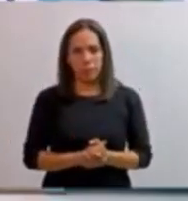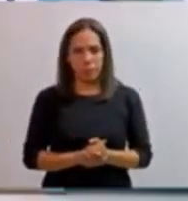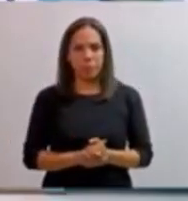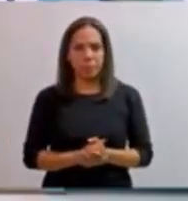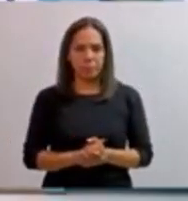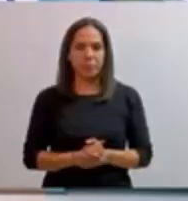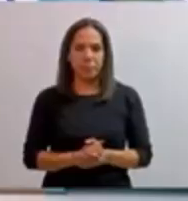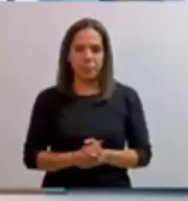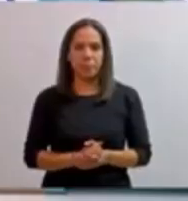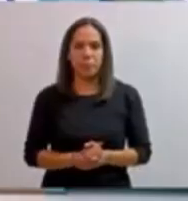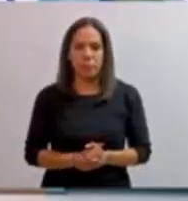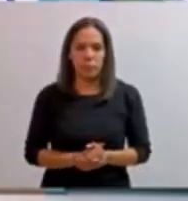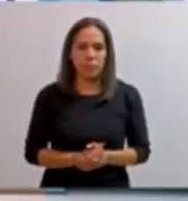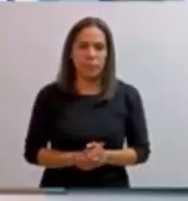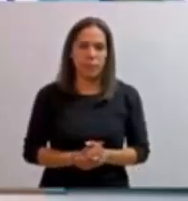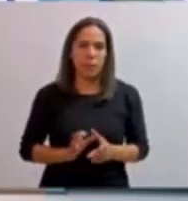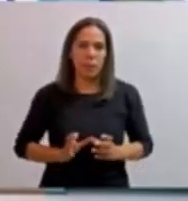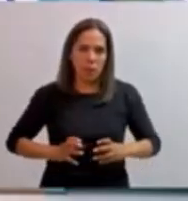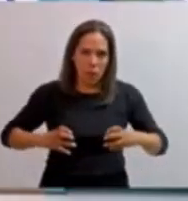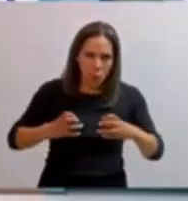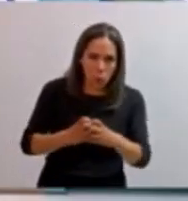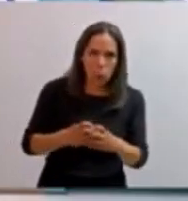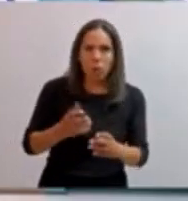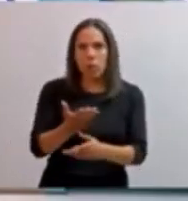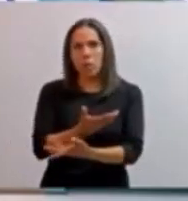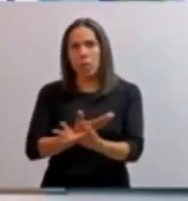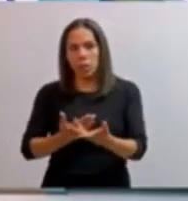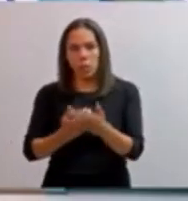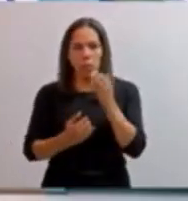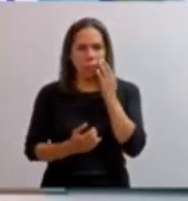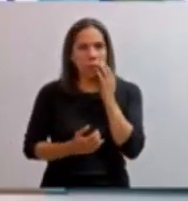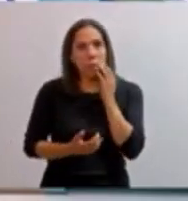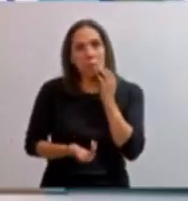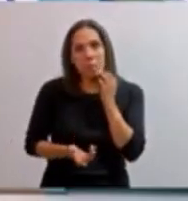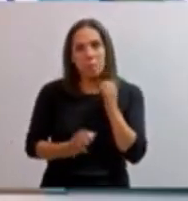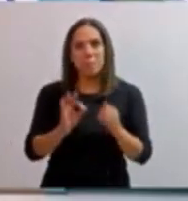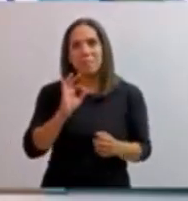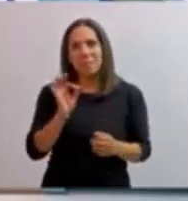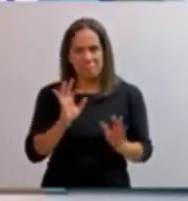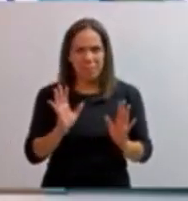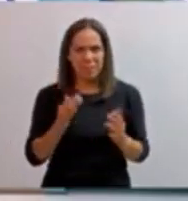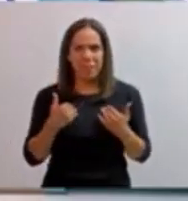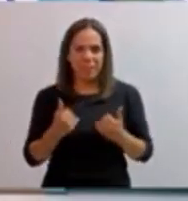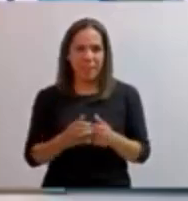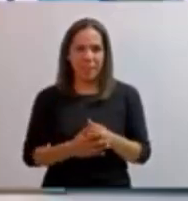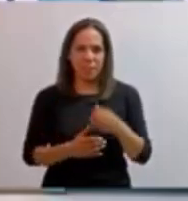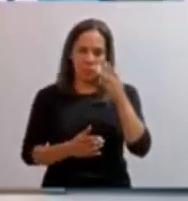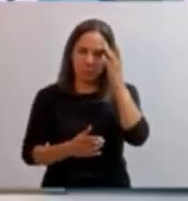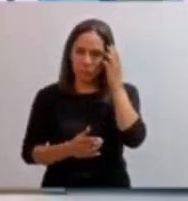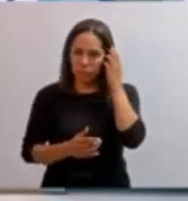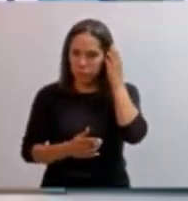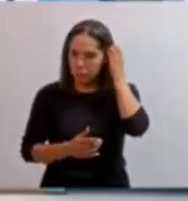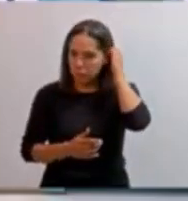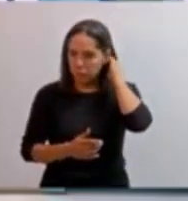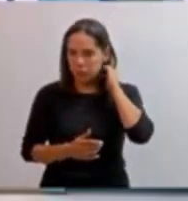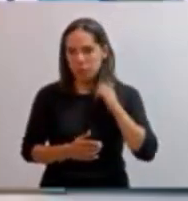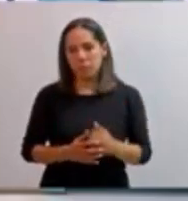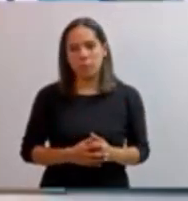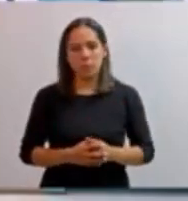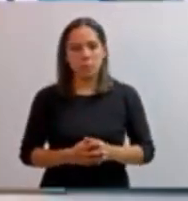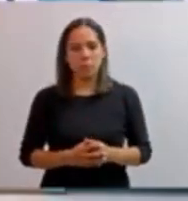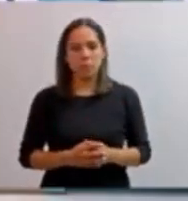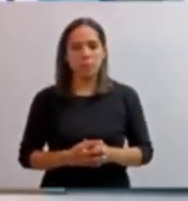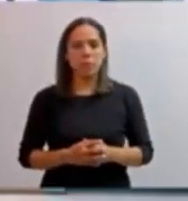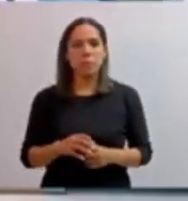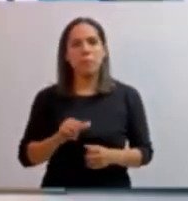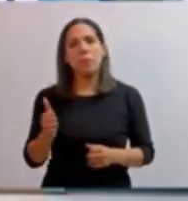todos, partiendo desde la comunidad. Entonces, no sé si no entendí la pregunta. Y la otra... Y la otra, nos